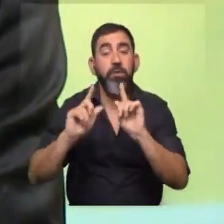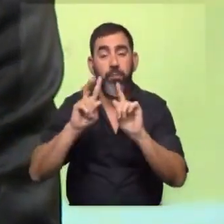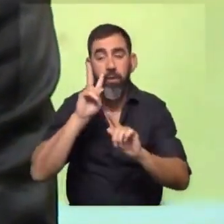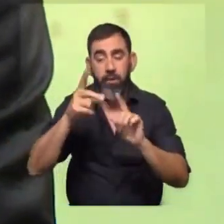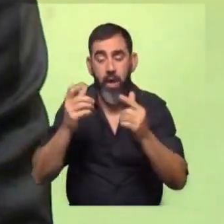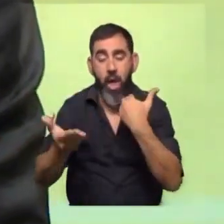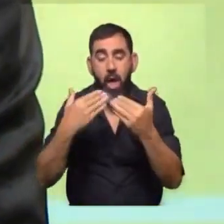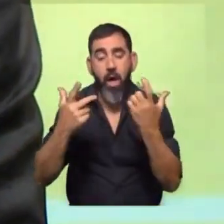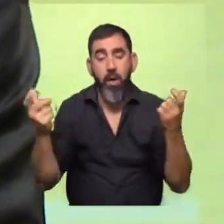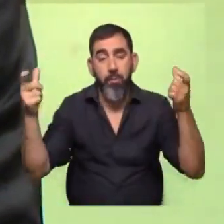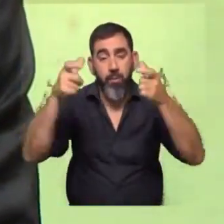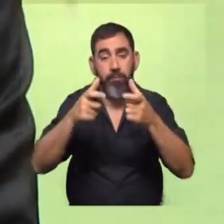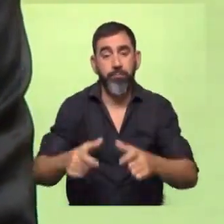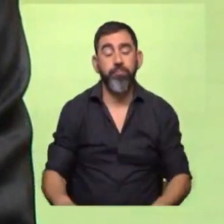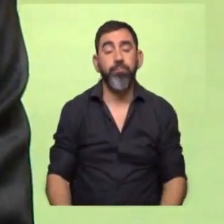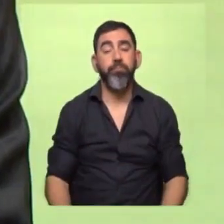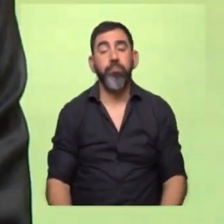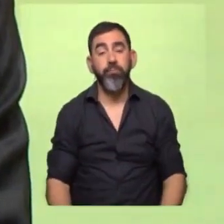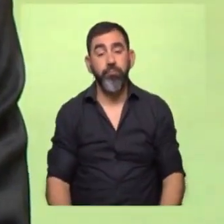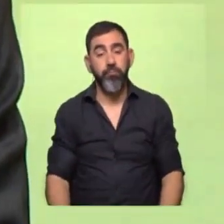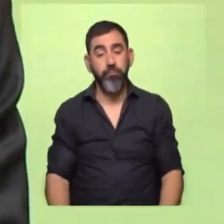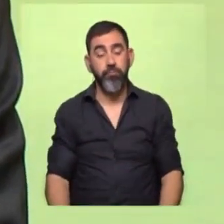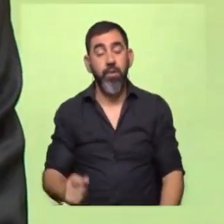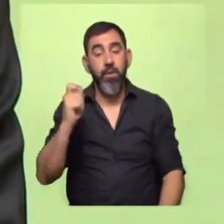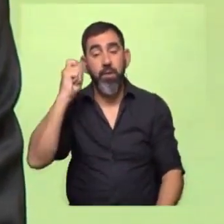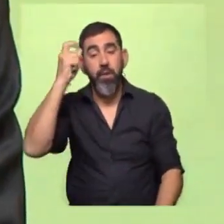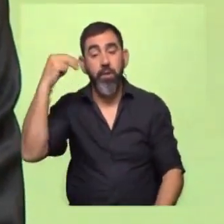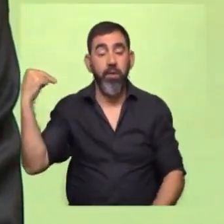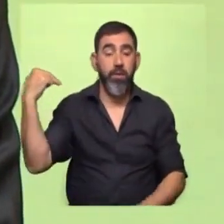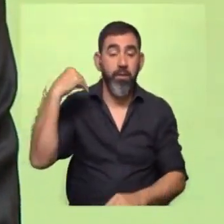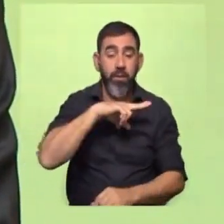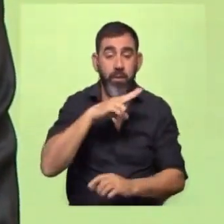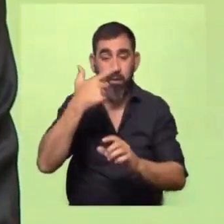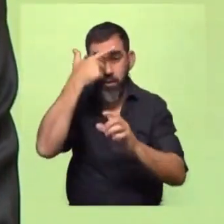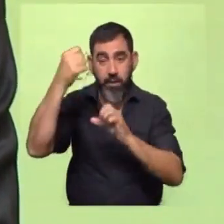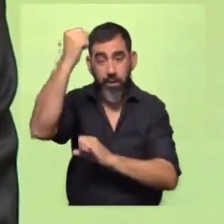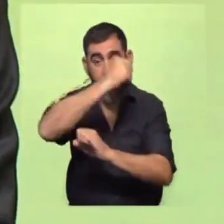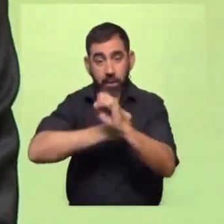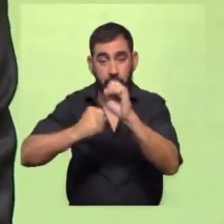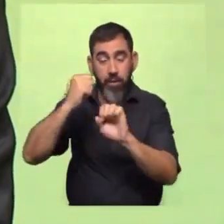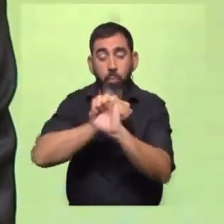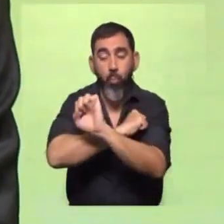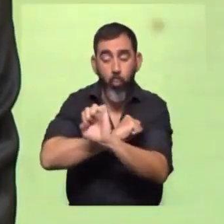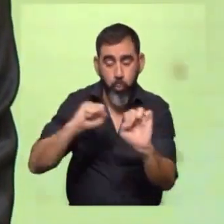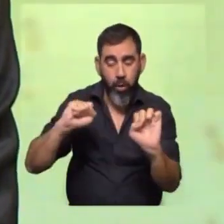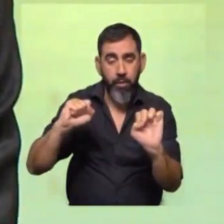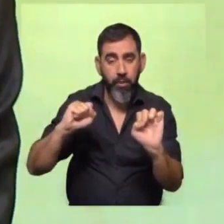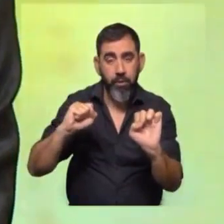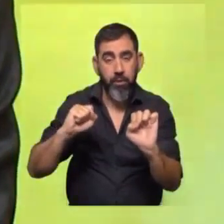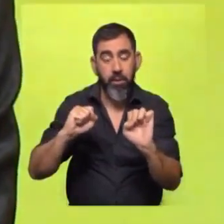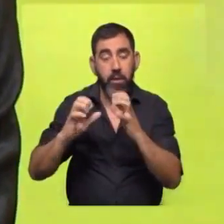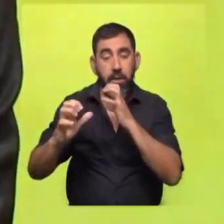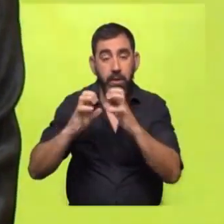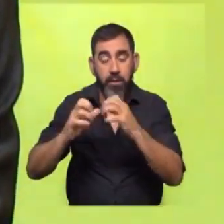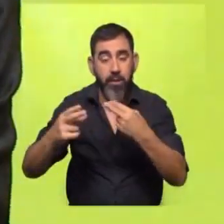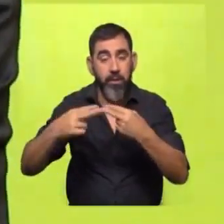cumbre, en el sentido de que la inteligencia artificial como tecnología tiene el potencial de transformarse en la electricidad o el internet,